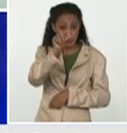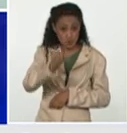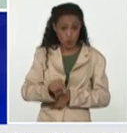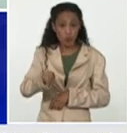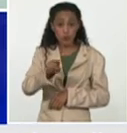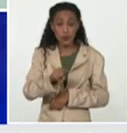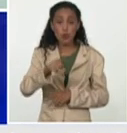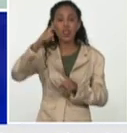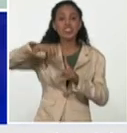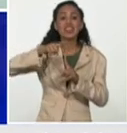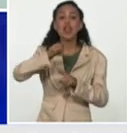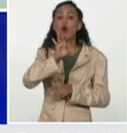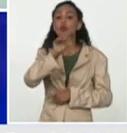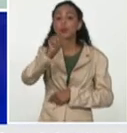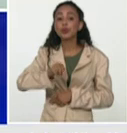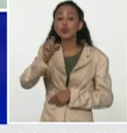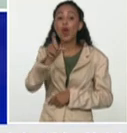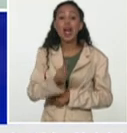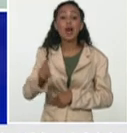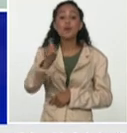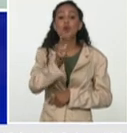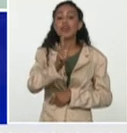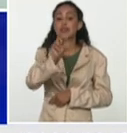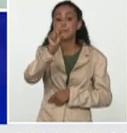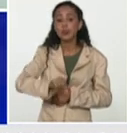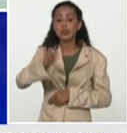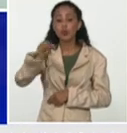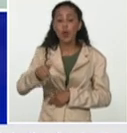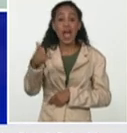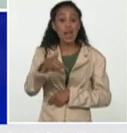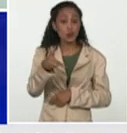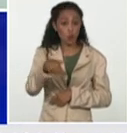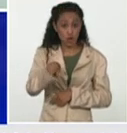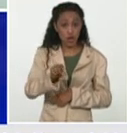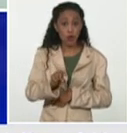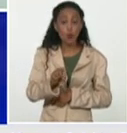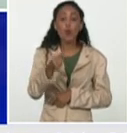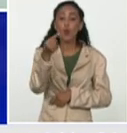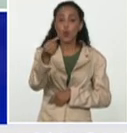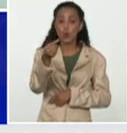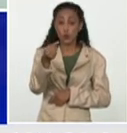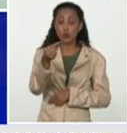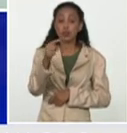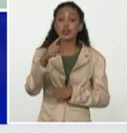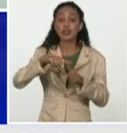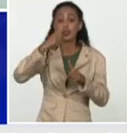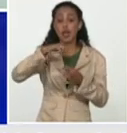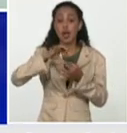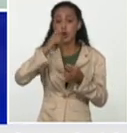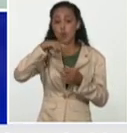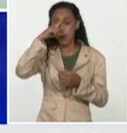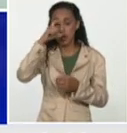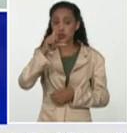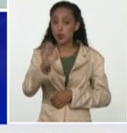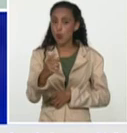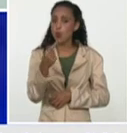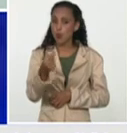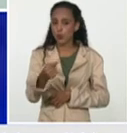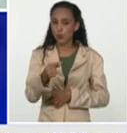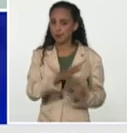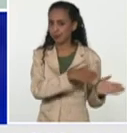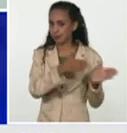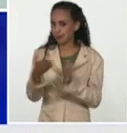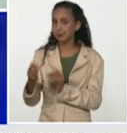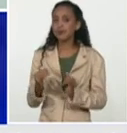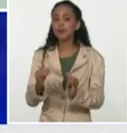8, Cabaiguán 3 y Jatibonico y Tahuasco con 1 cada uno. Villa Clara, con control de